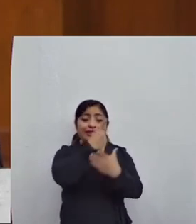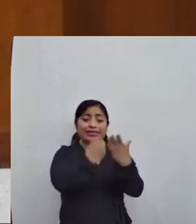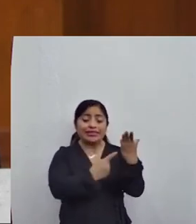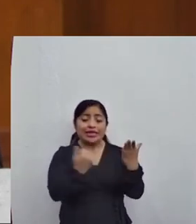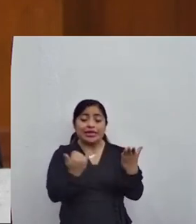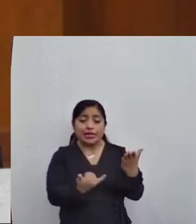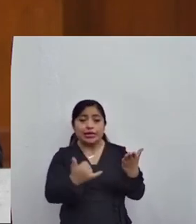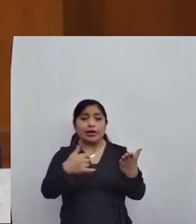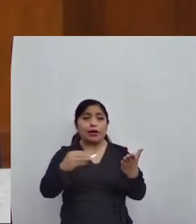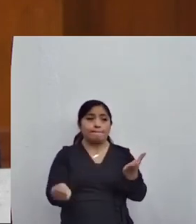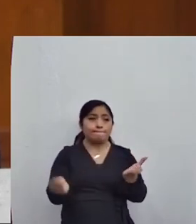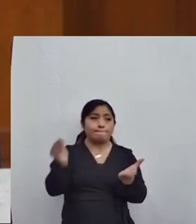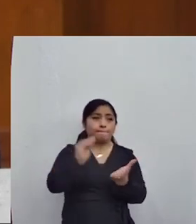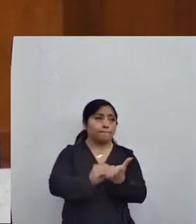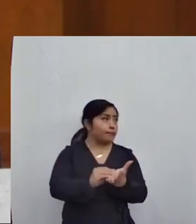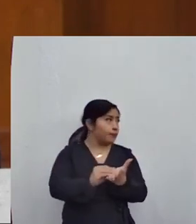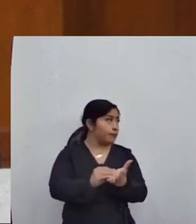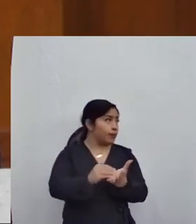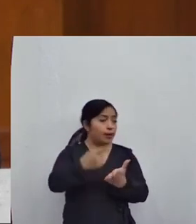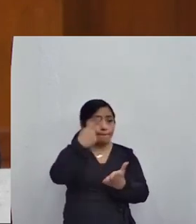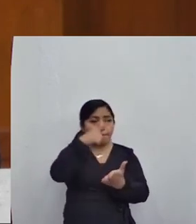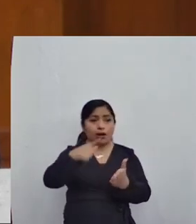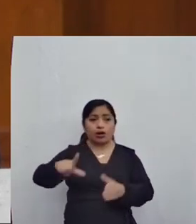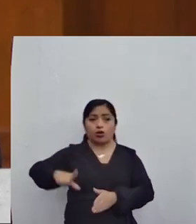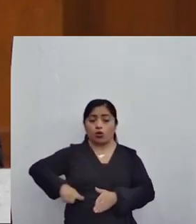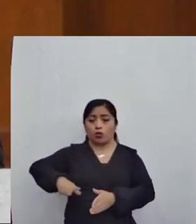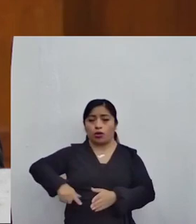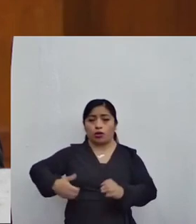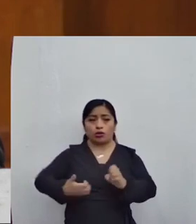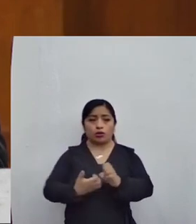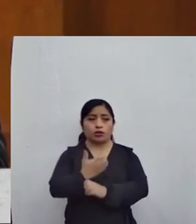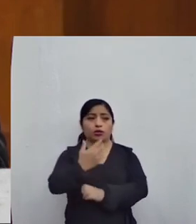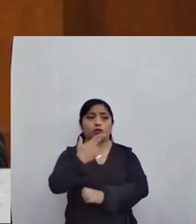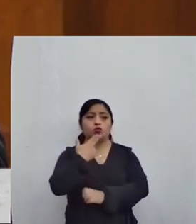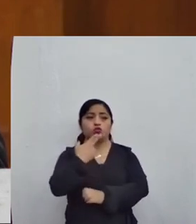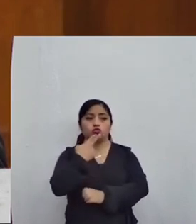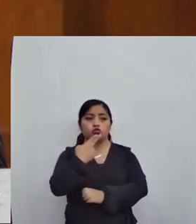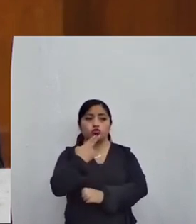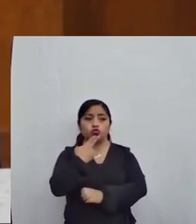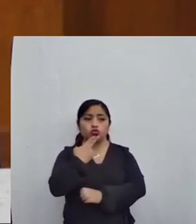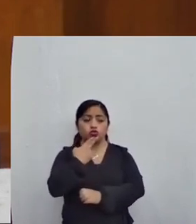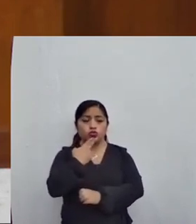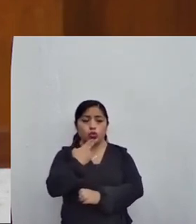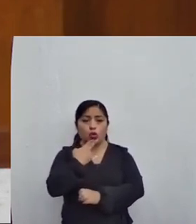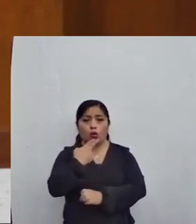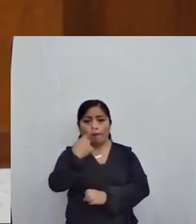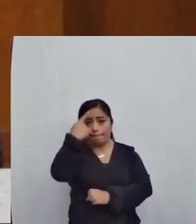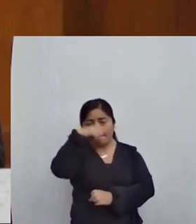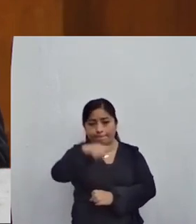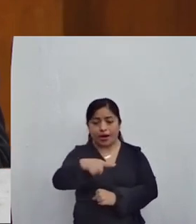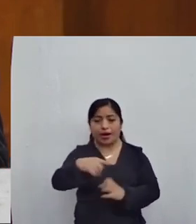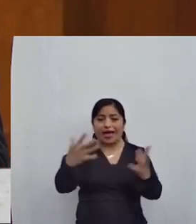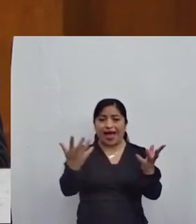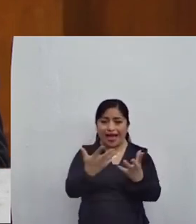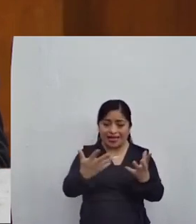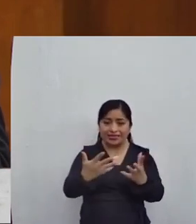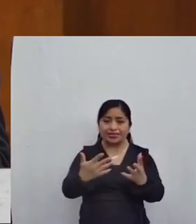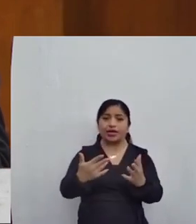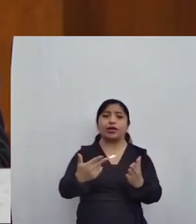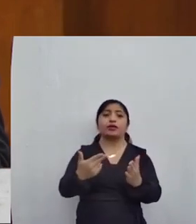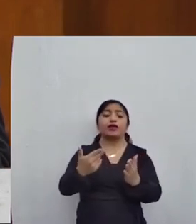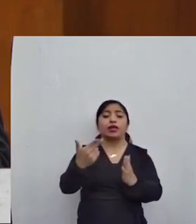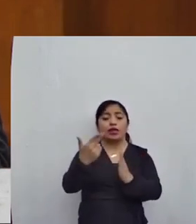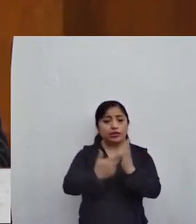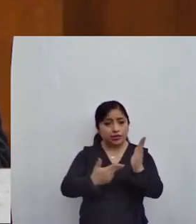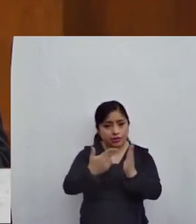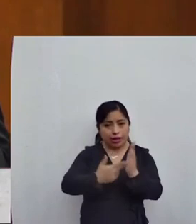a las dependencias y entidades del gobierno estatal el uso eficiente de los recursos asignados para